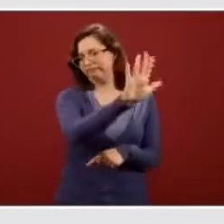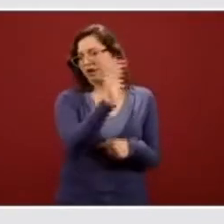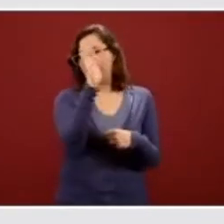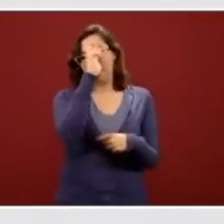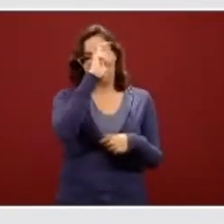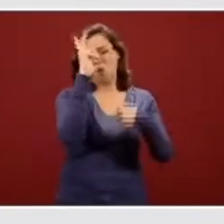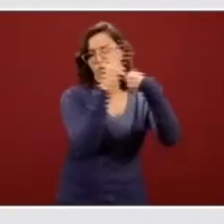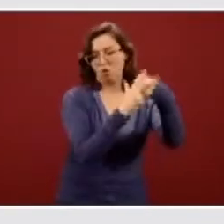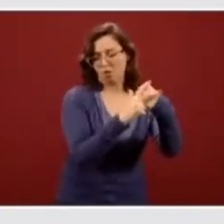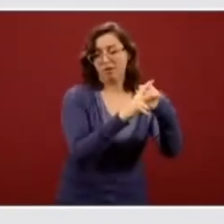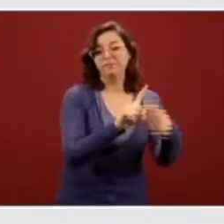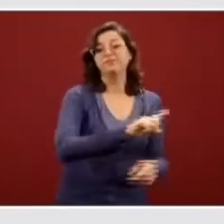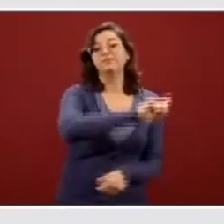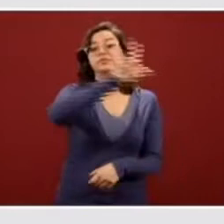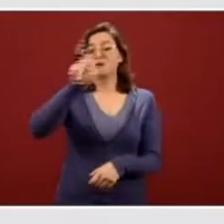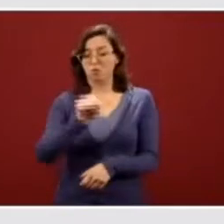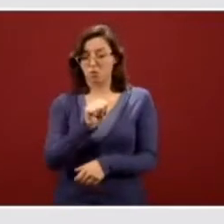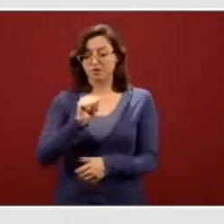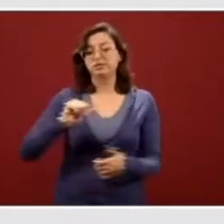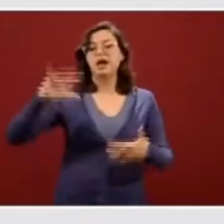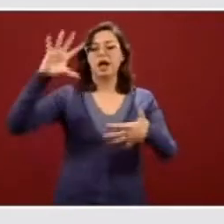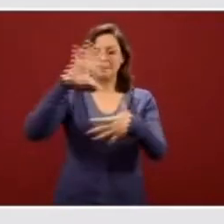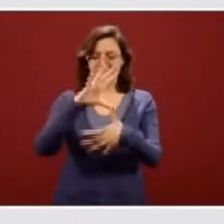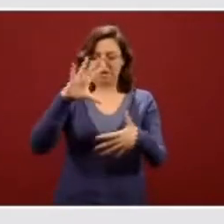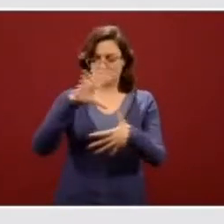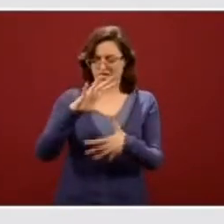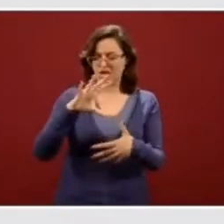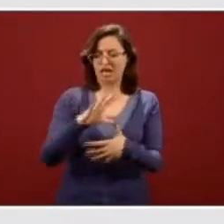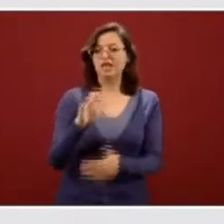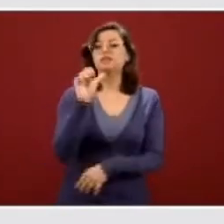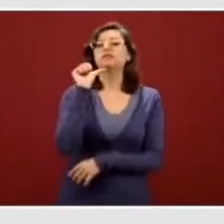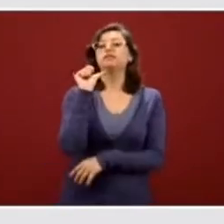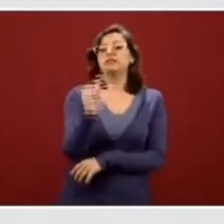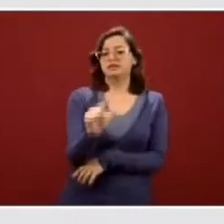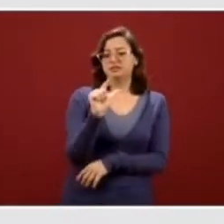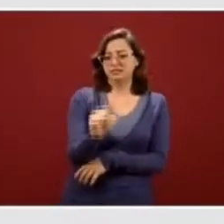luego continúa así la región de las Américas con un